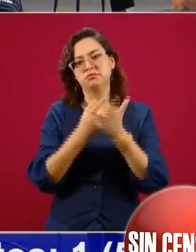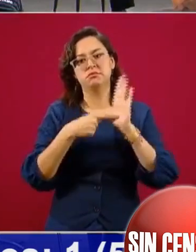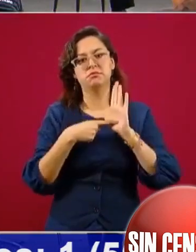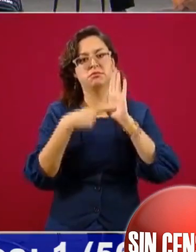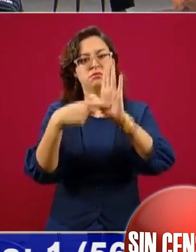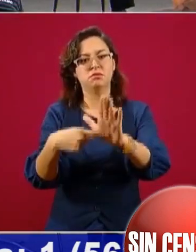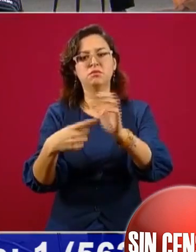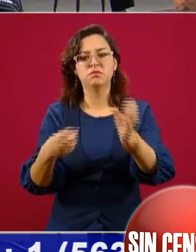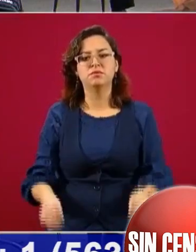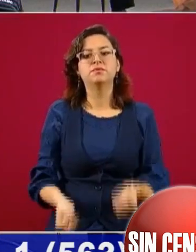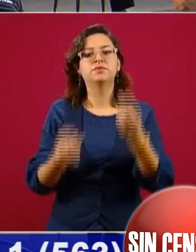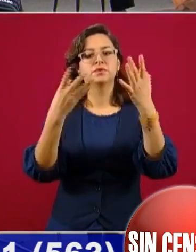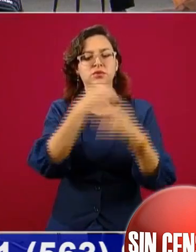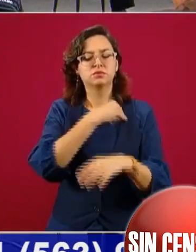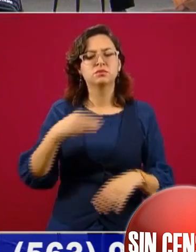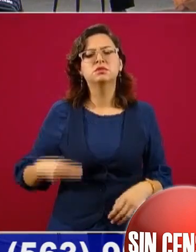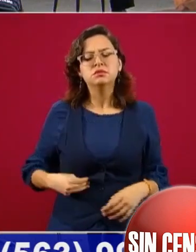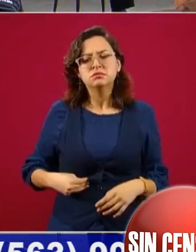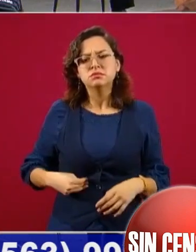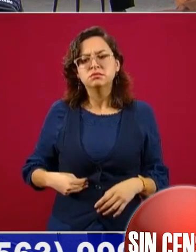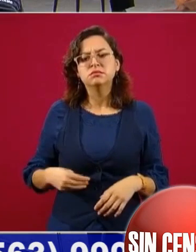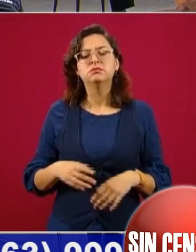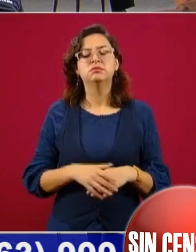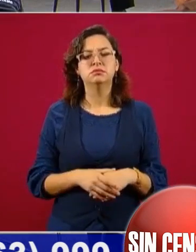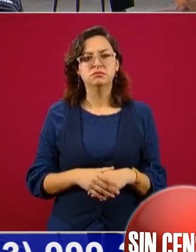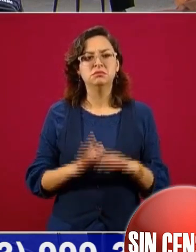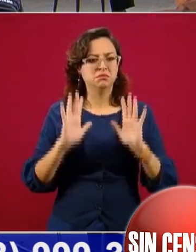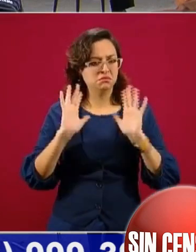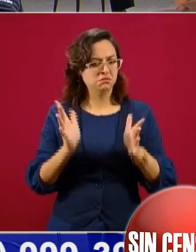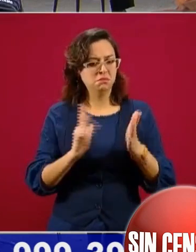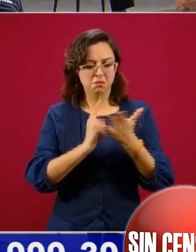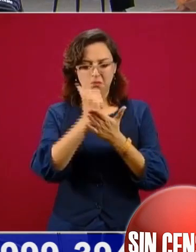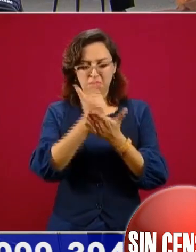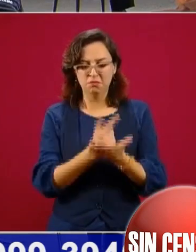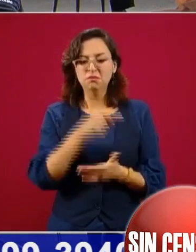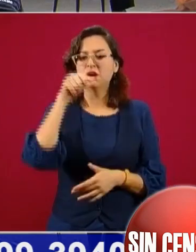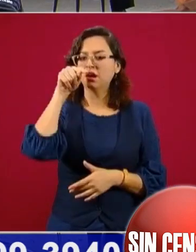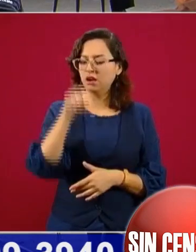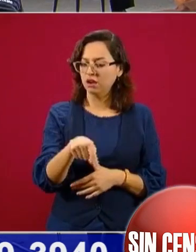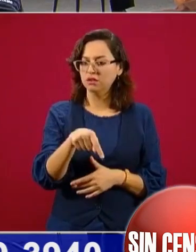¿Cuántos son estos municipios? Ya quedamos, donde pueden